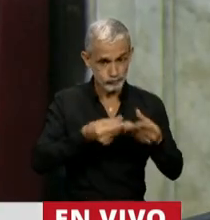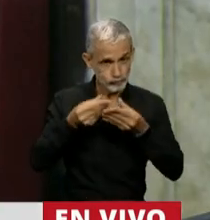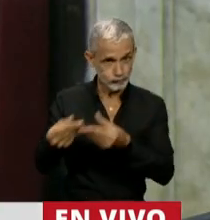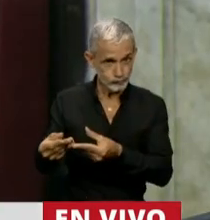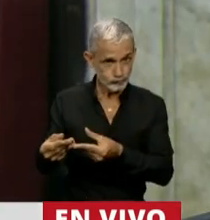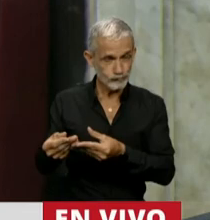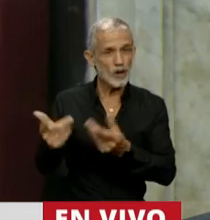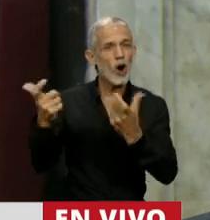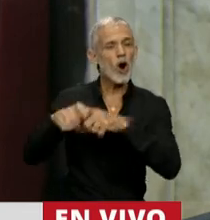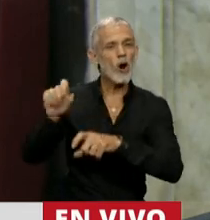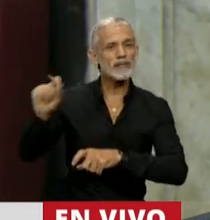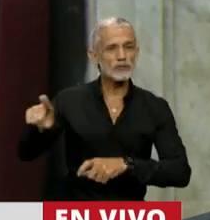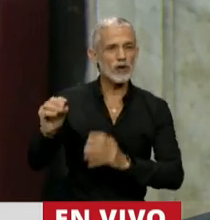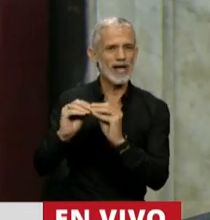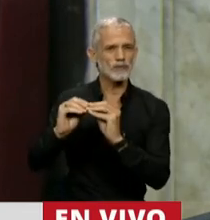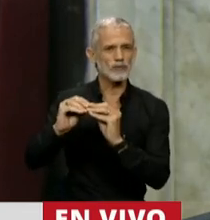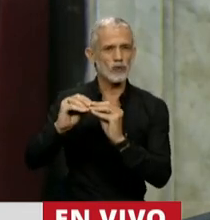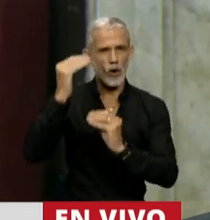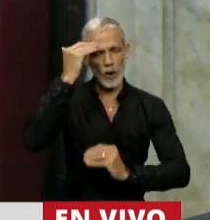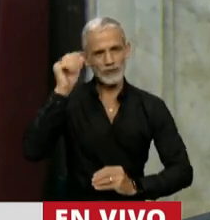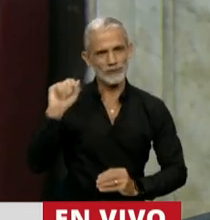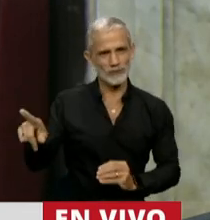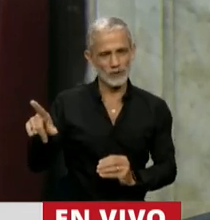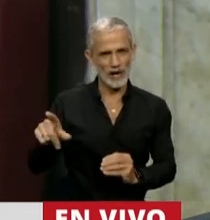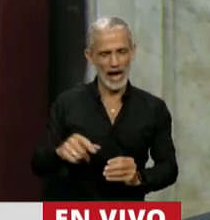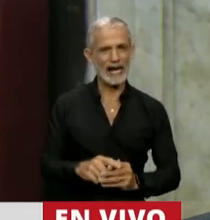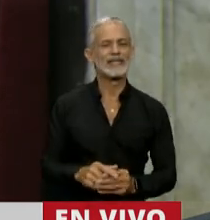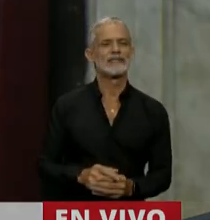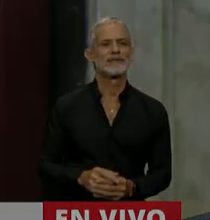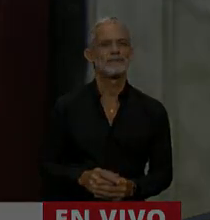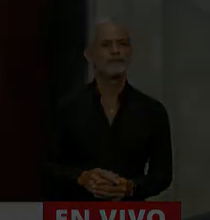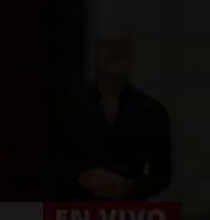a la Comisión de Asuntos Constitucionales para su consideración.